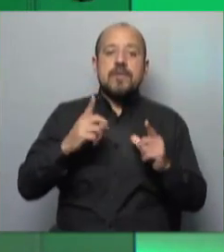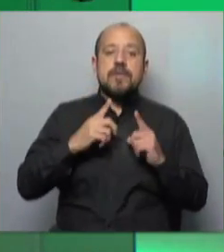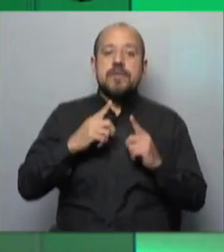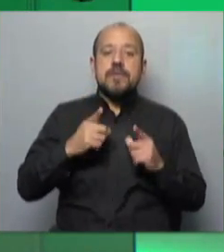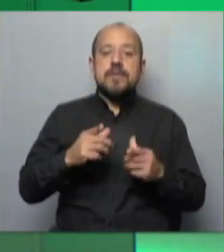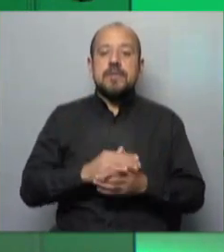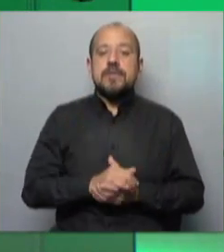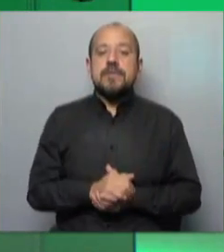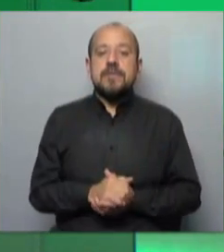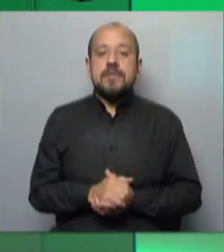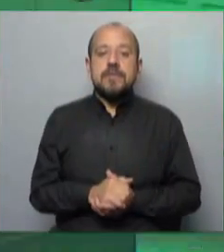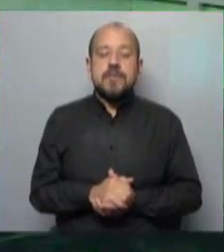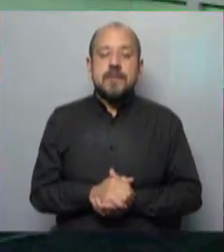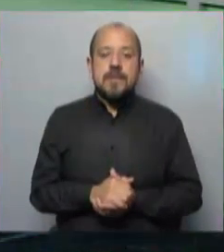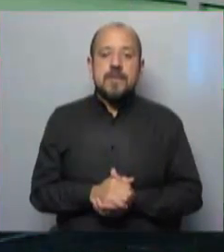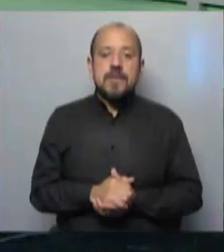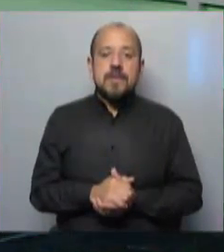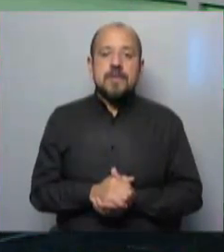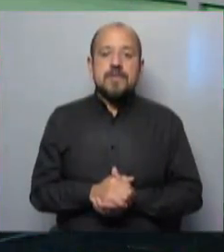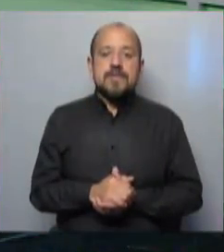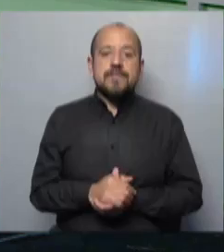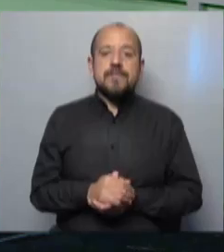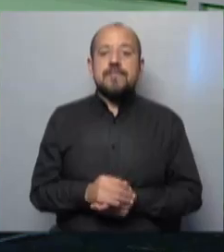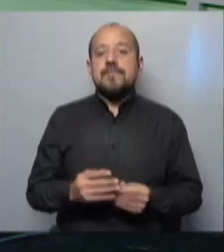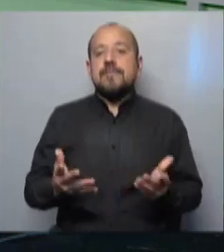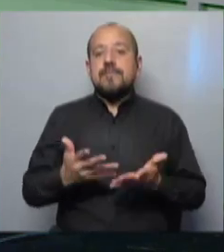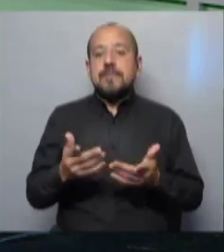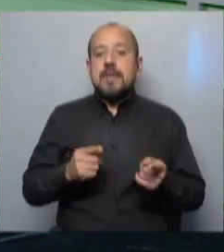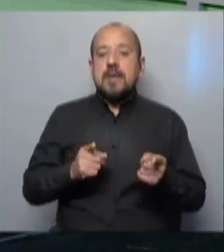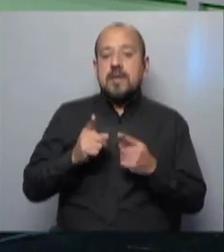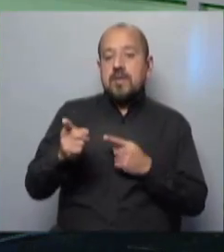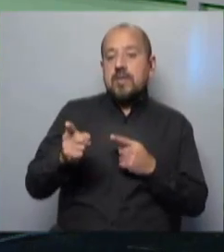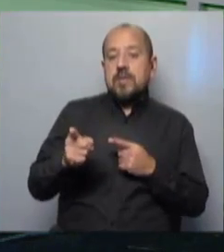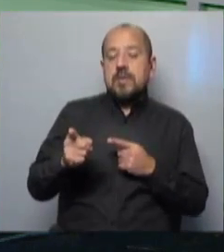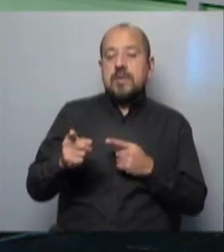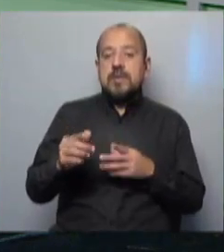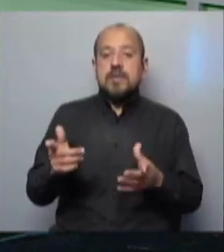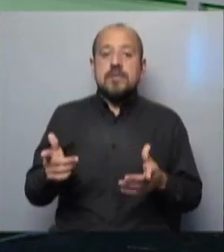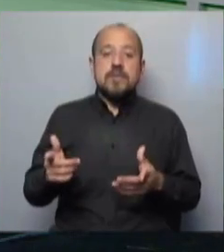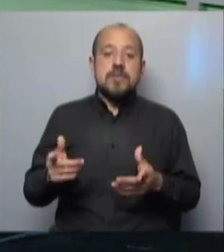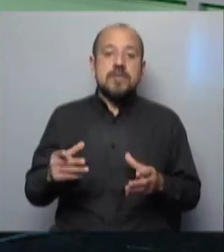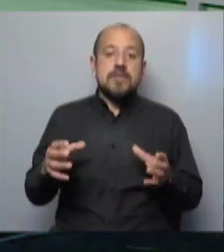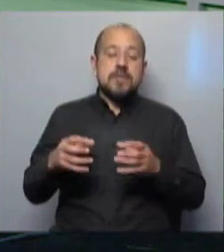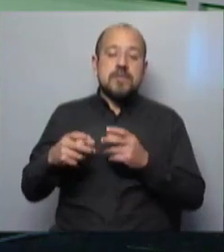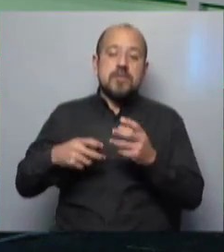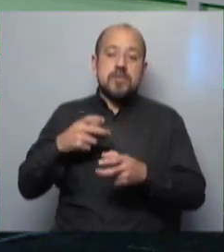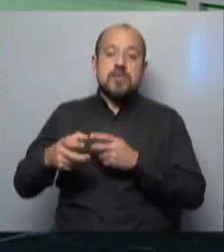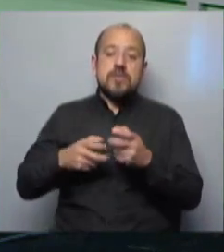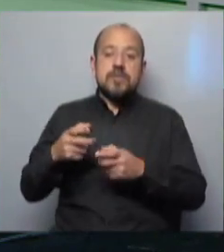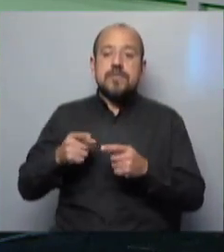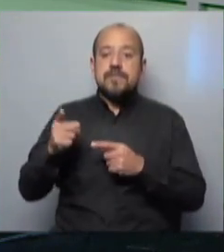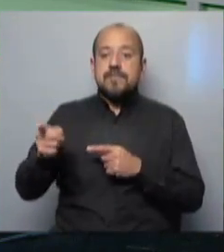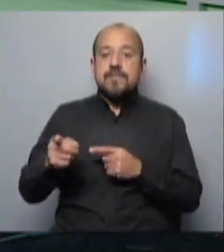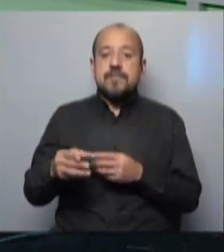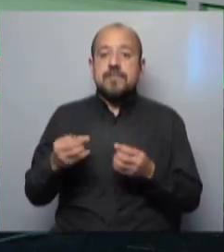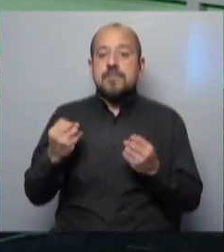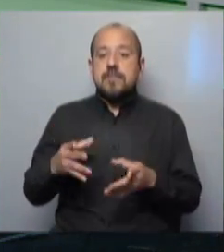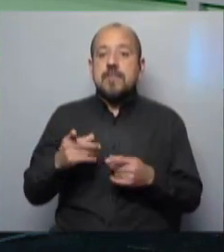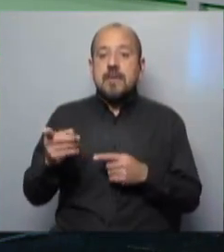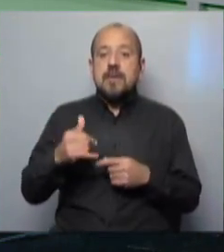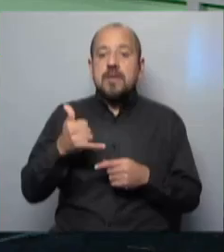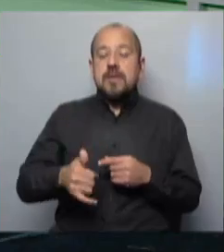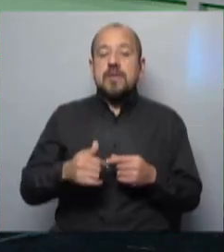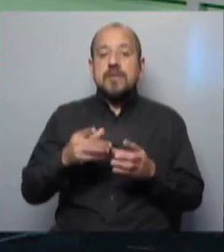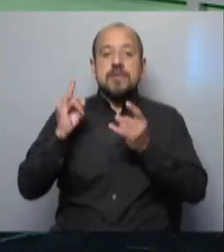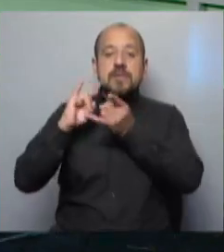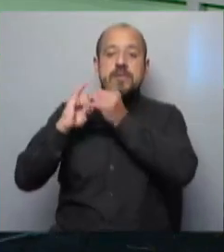respecto bueno en realidad ahora la pelota está en la cancha de la coalición en realidad como los tubos en todo este debate de la ley de medios porque la coalición tiene en